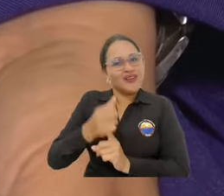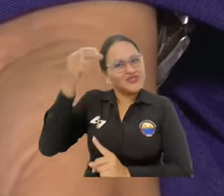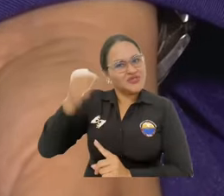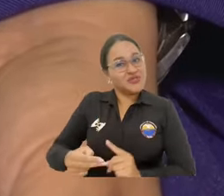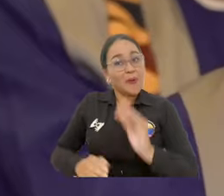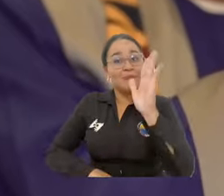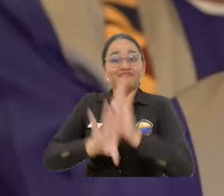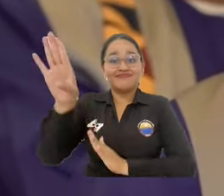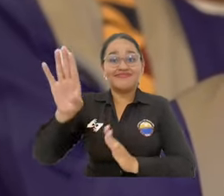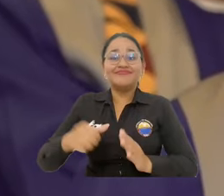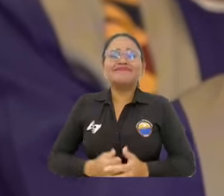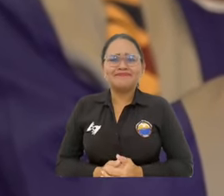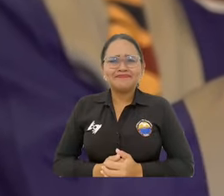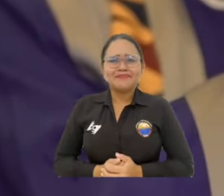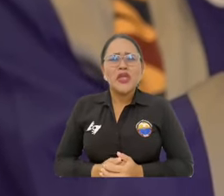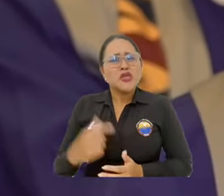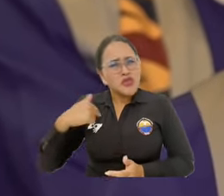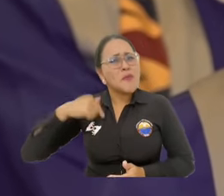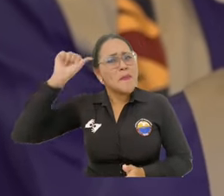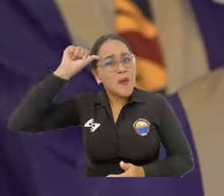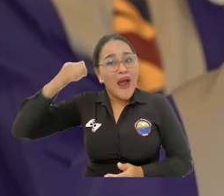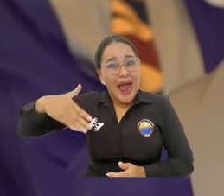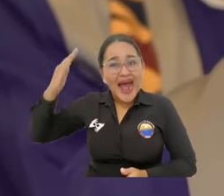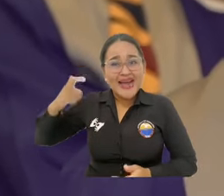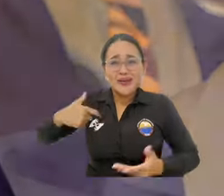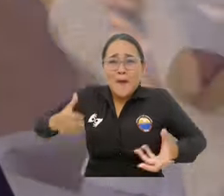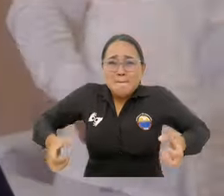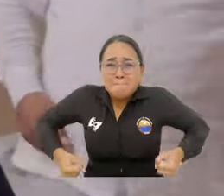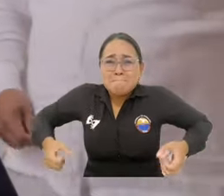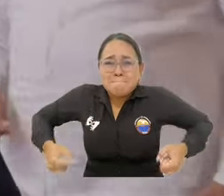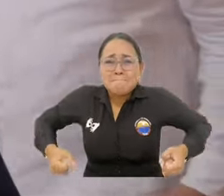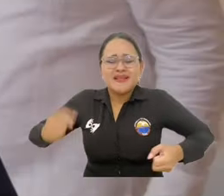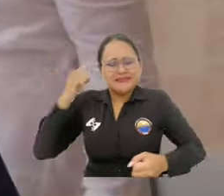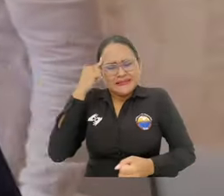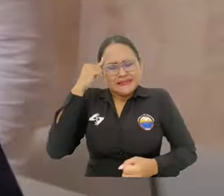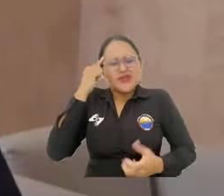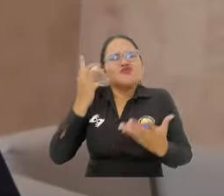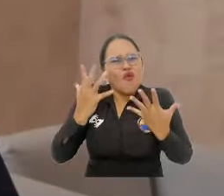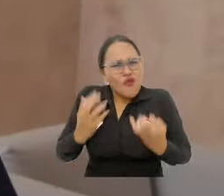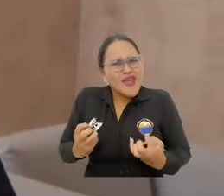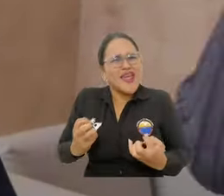adversidad en una historia de éxito. Cuando yo estaba en la silla de ruedas, yo